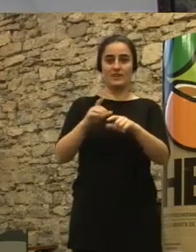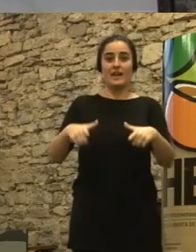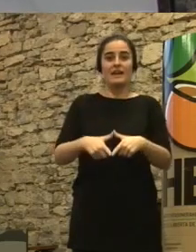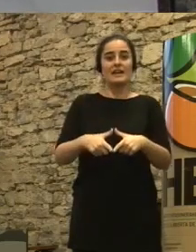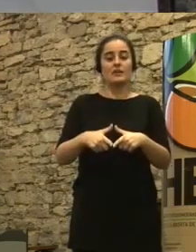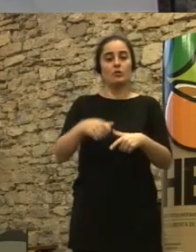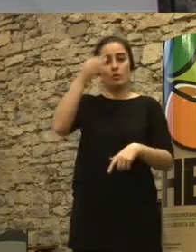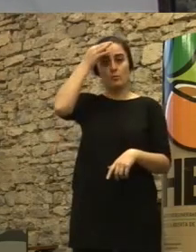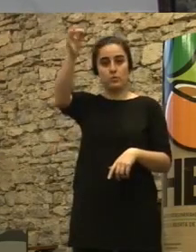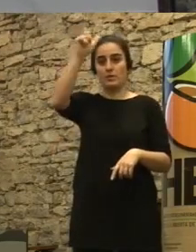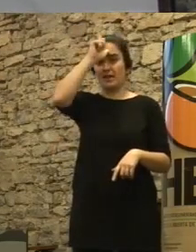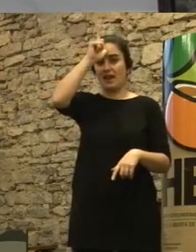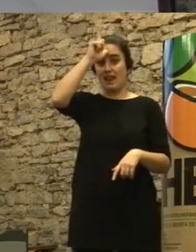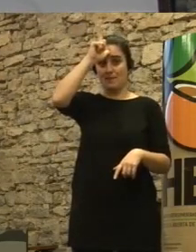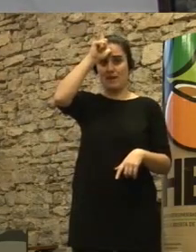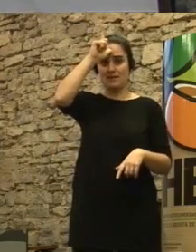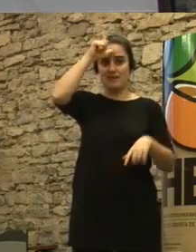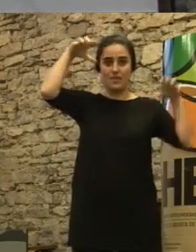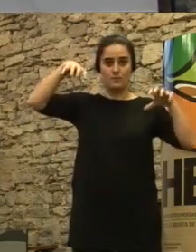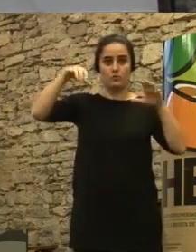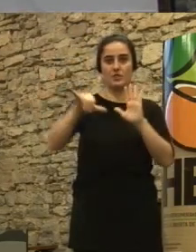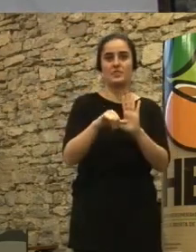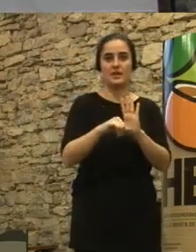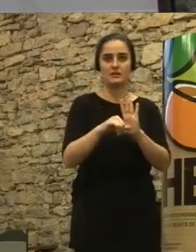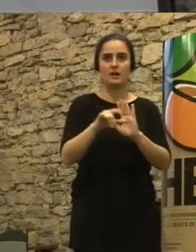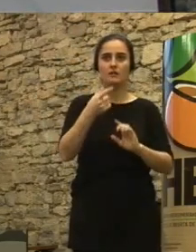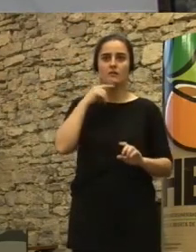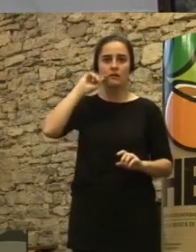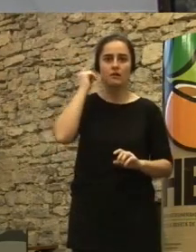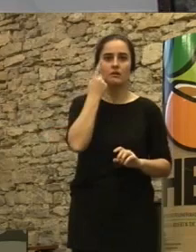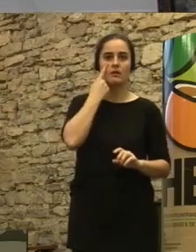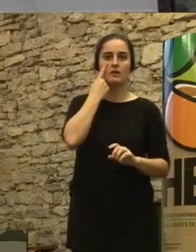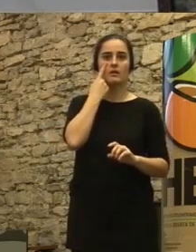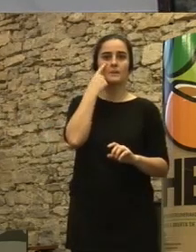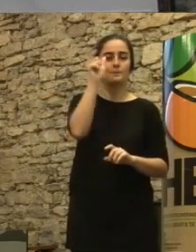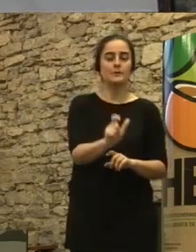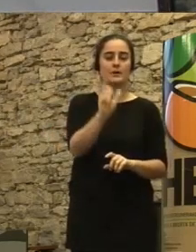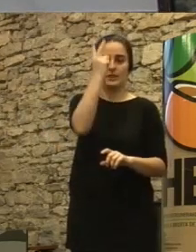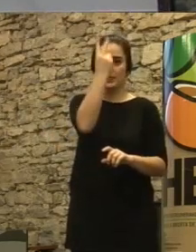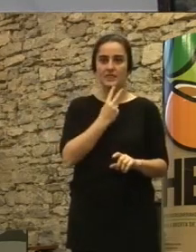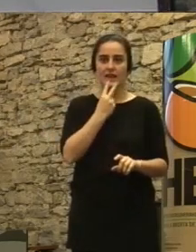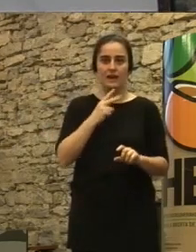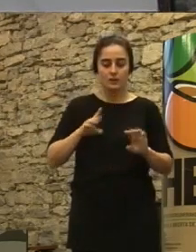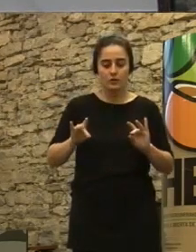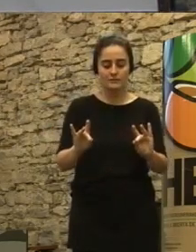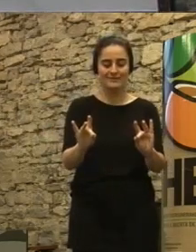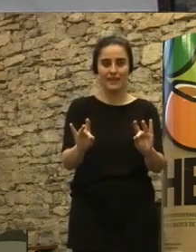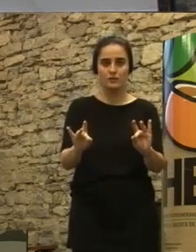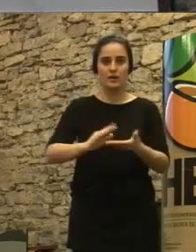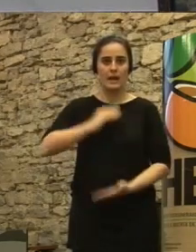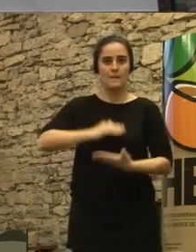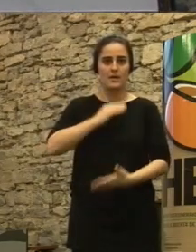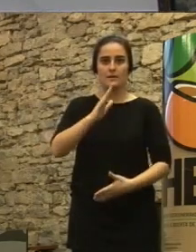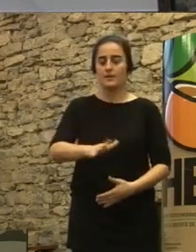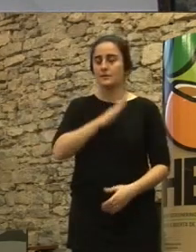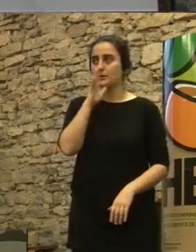de Múnich, que se da cuenta que las capacidades de una persona ciega a la hora de palpar son extraordinarias y son capaces